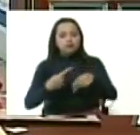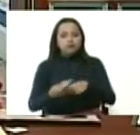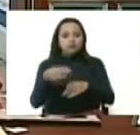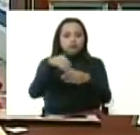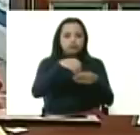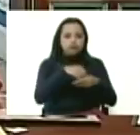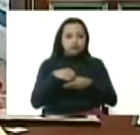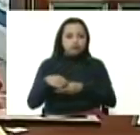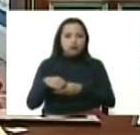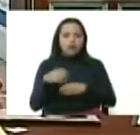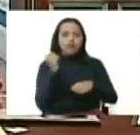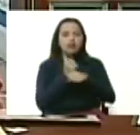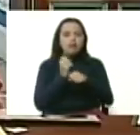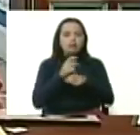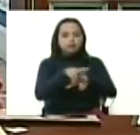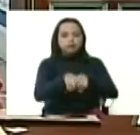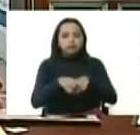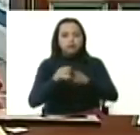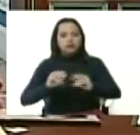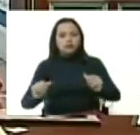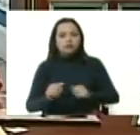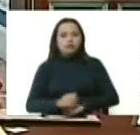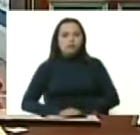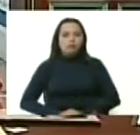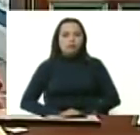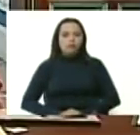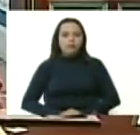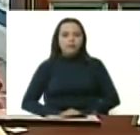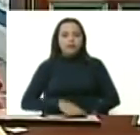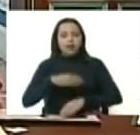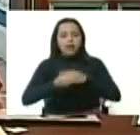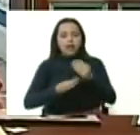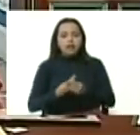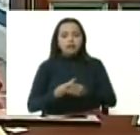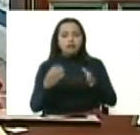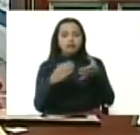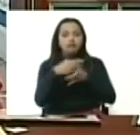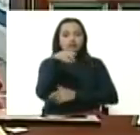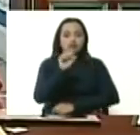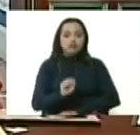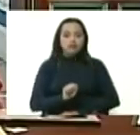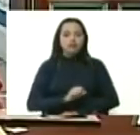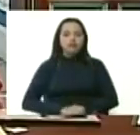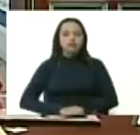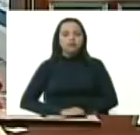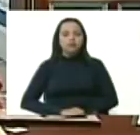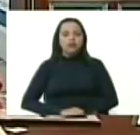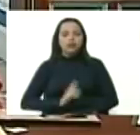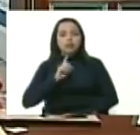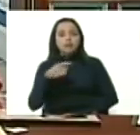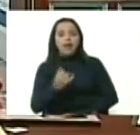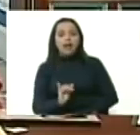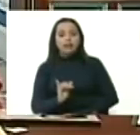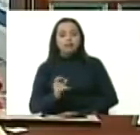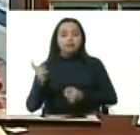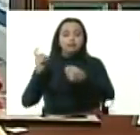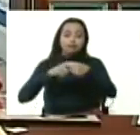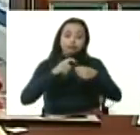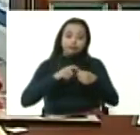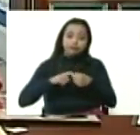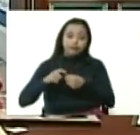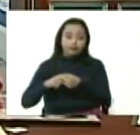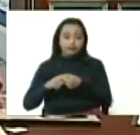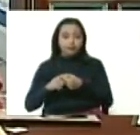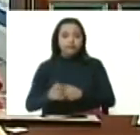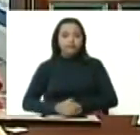agrícola adscrita o conglomerado del sur además deben incorporarse de